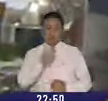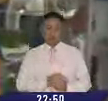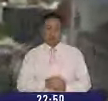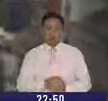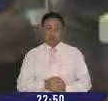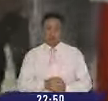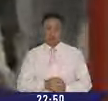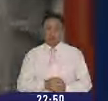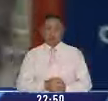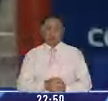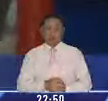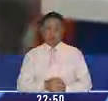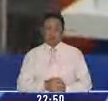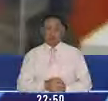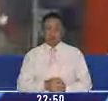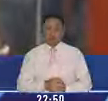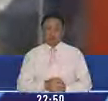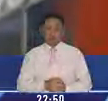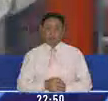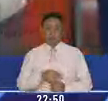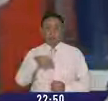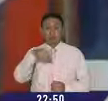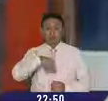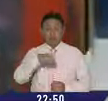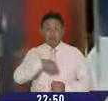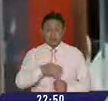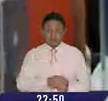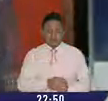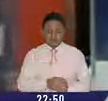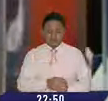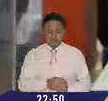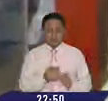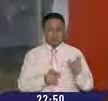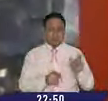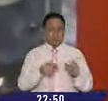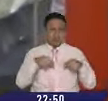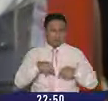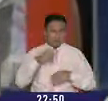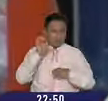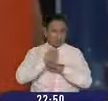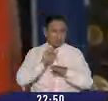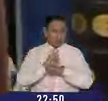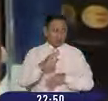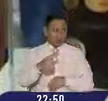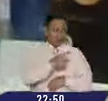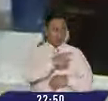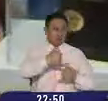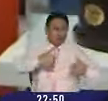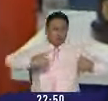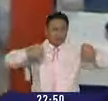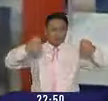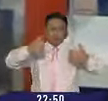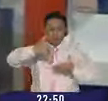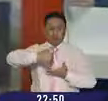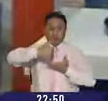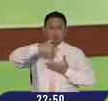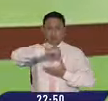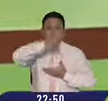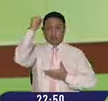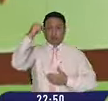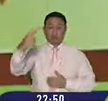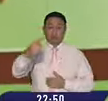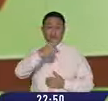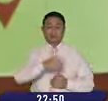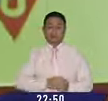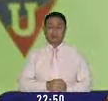romántico. Si tenemos una generación para soñar en que Ecuador pueda ganar una Copa América, es esta.